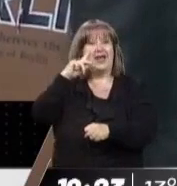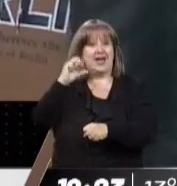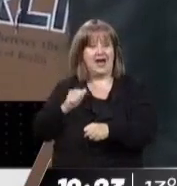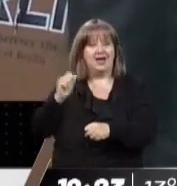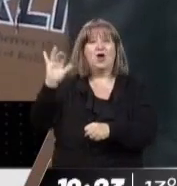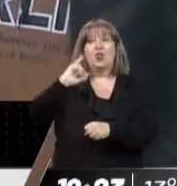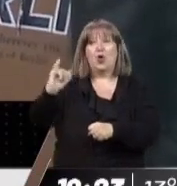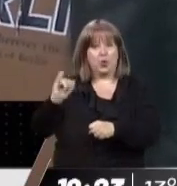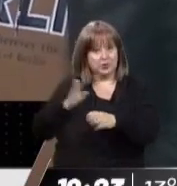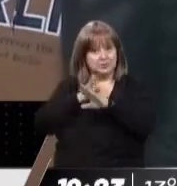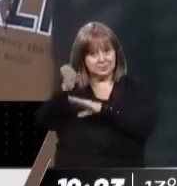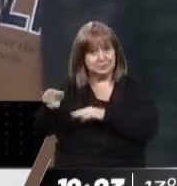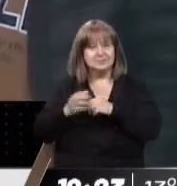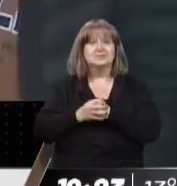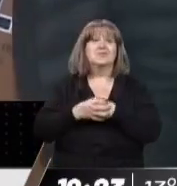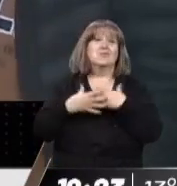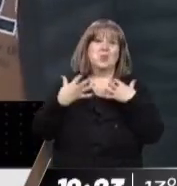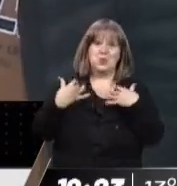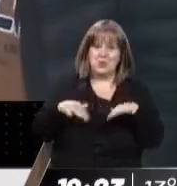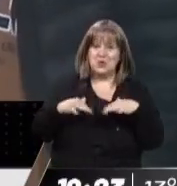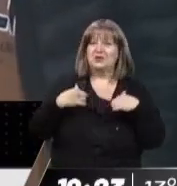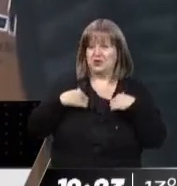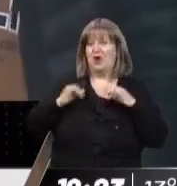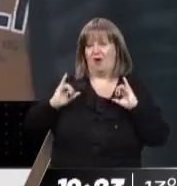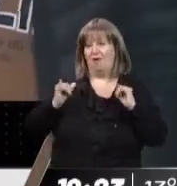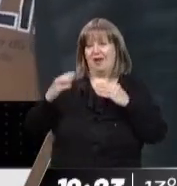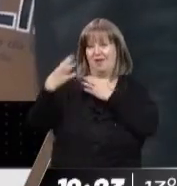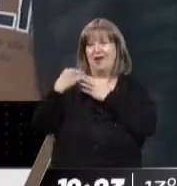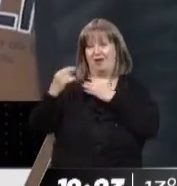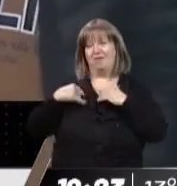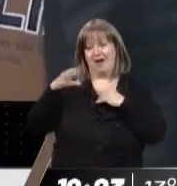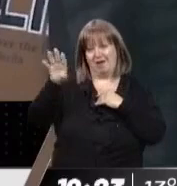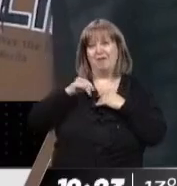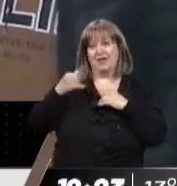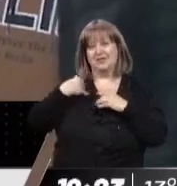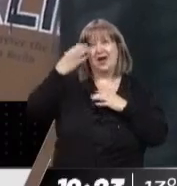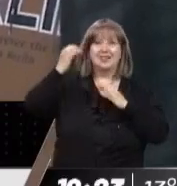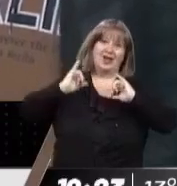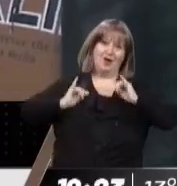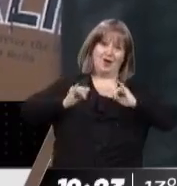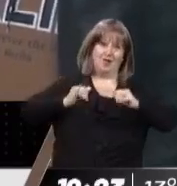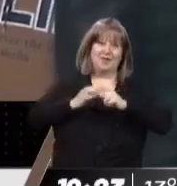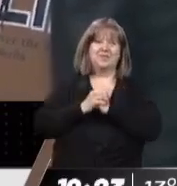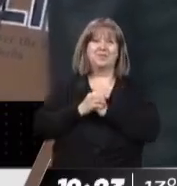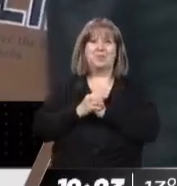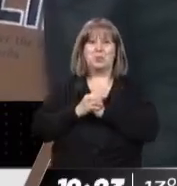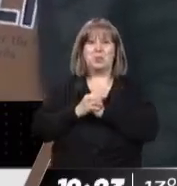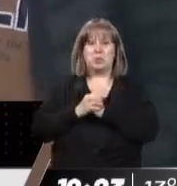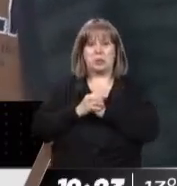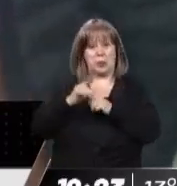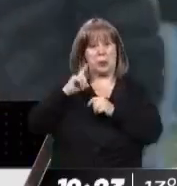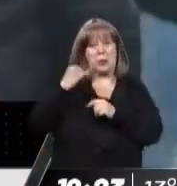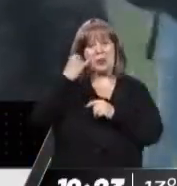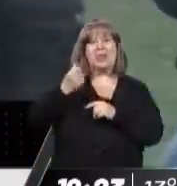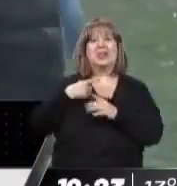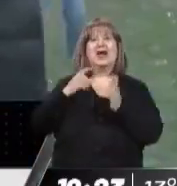llego a hacer ahora y a las 9 de la mañana estoy pidiendo a Dios que me lleve, imagínate. No, yo me la aguanto. Me la aguanto. Lo felicito. Arriba chicos, la lepra, papá. Gracias. El